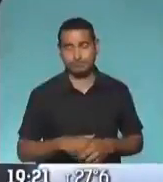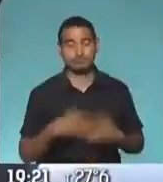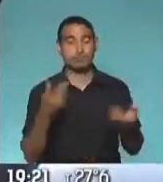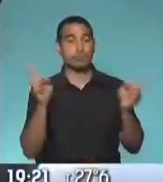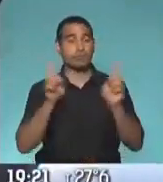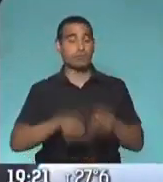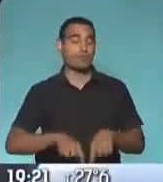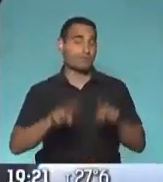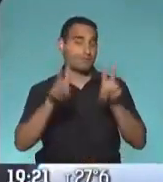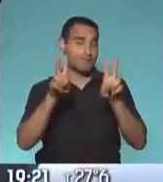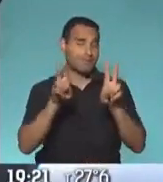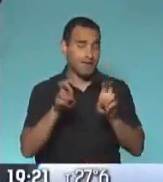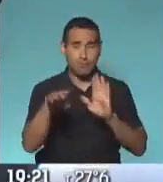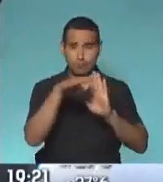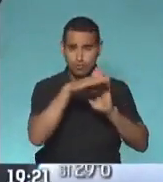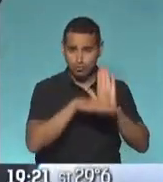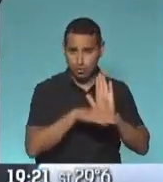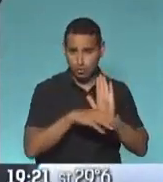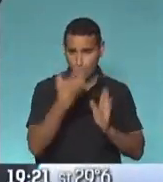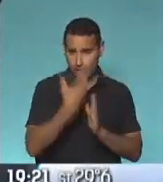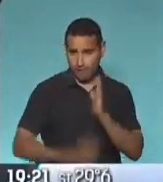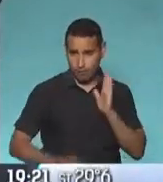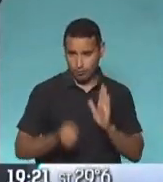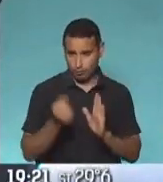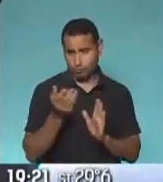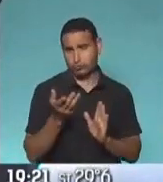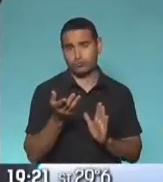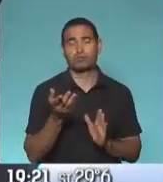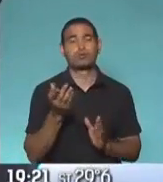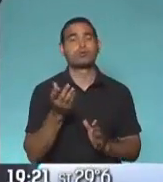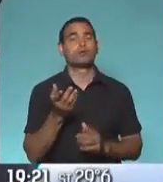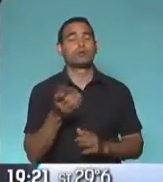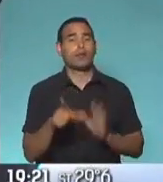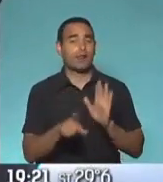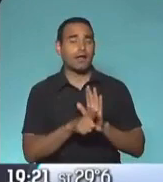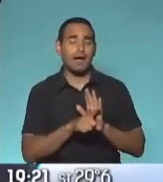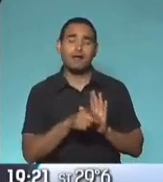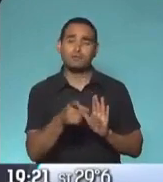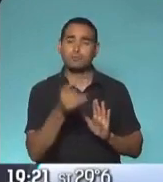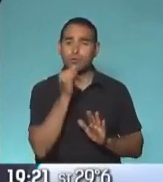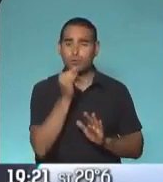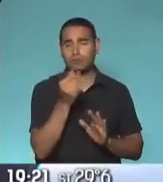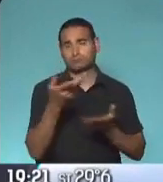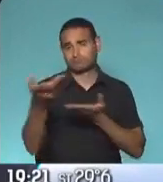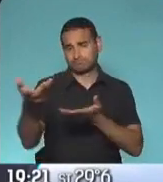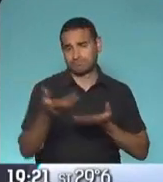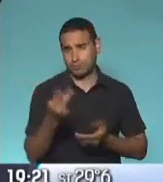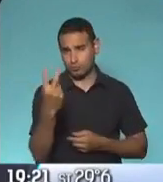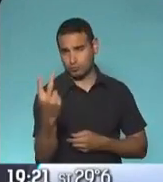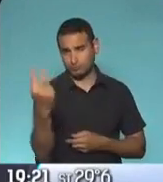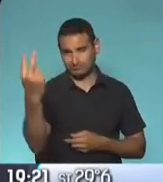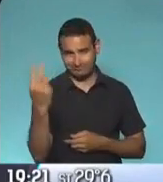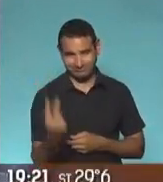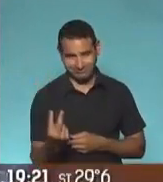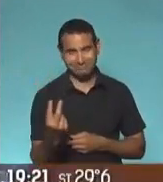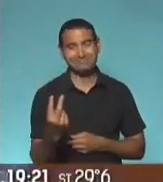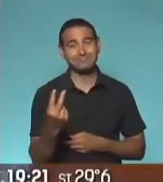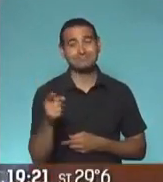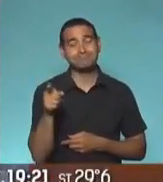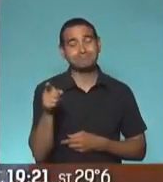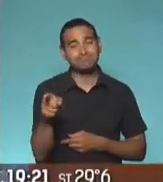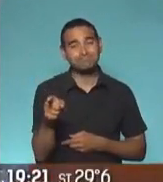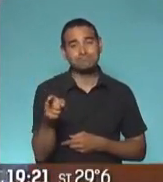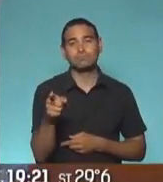Volvemos al tema del protocolo para la interrupción legal del embarazo. Tenemos dos invitadas en el piso, las vamos a presentar. Son, en este